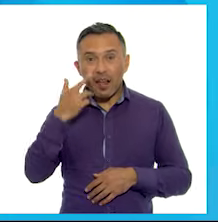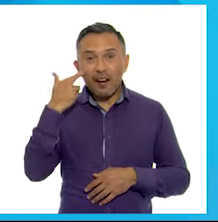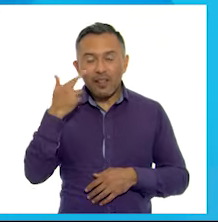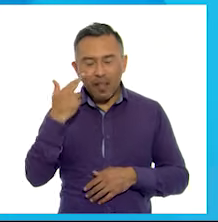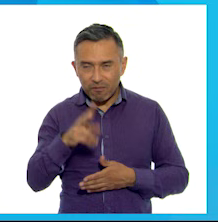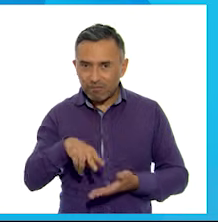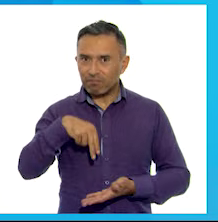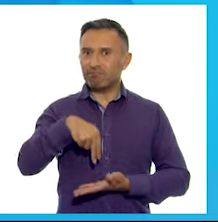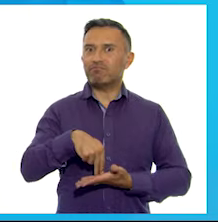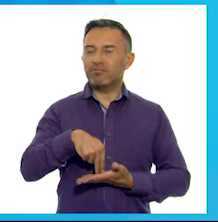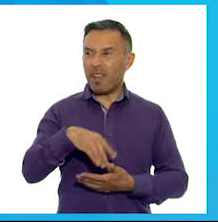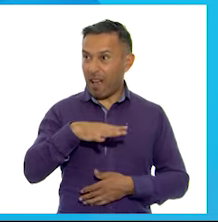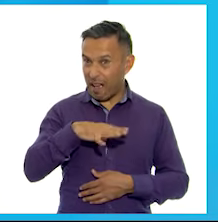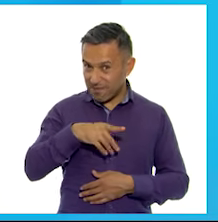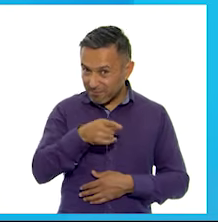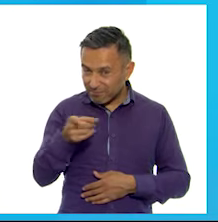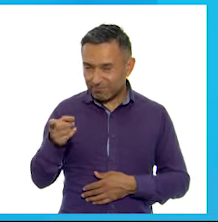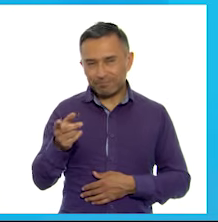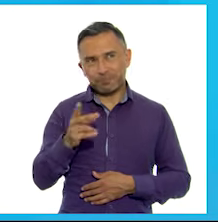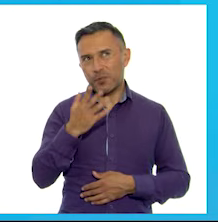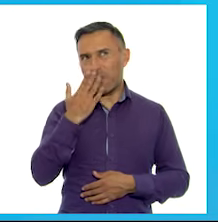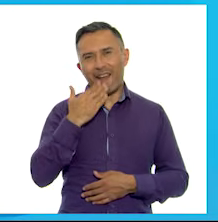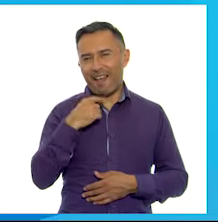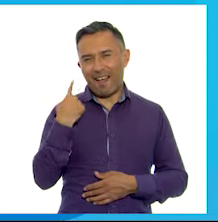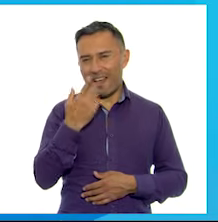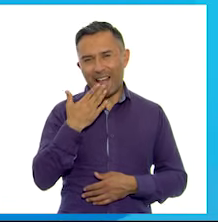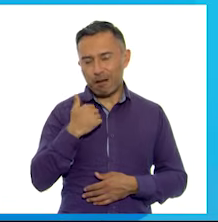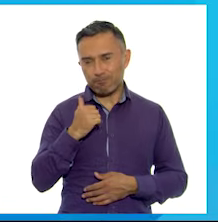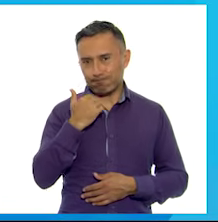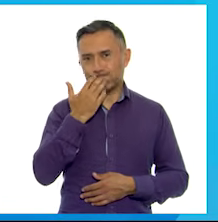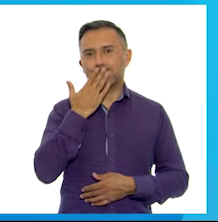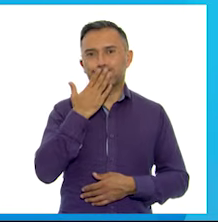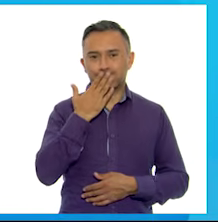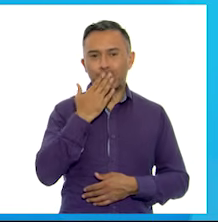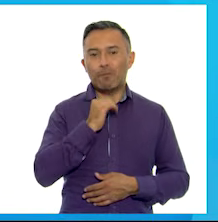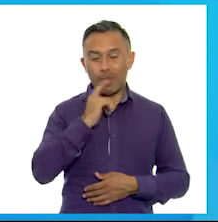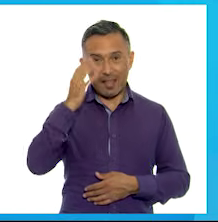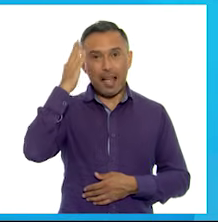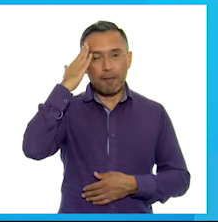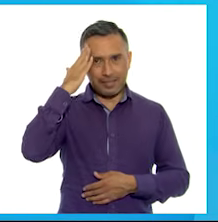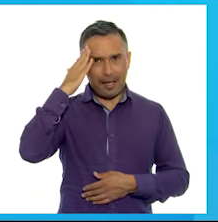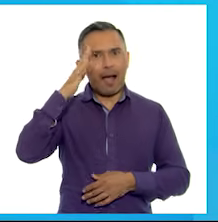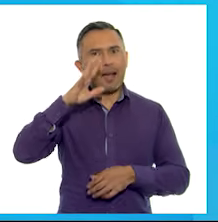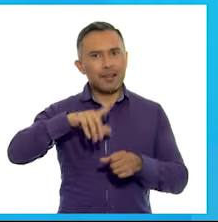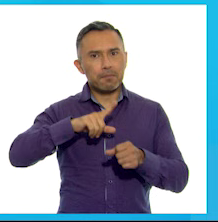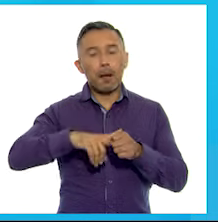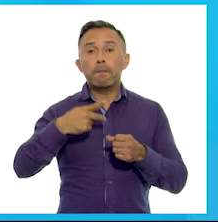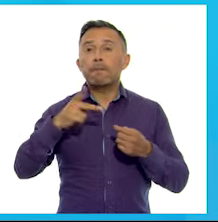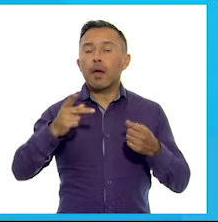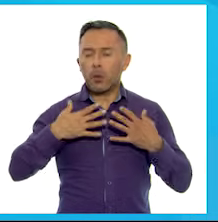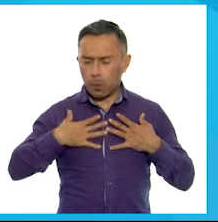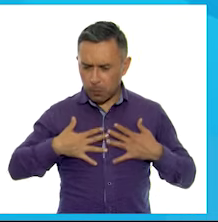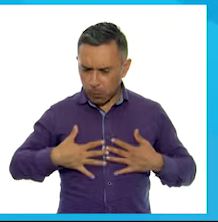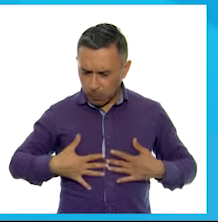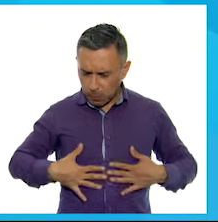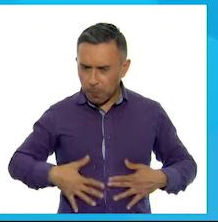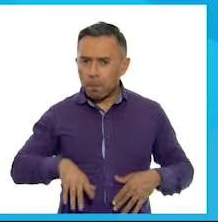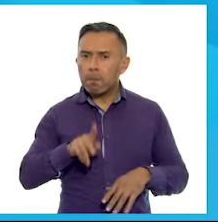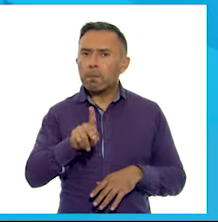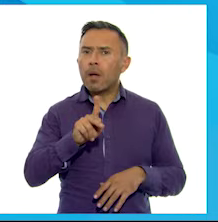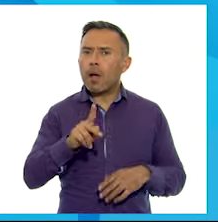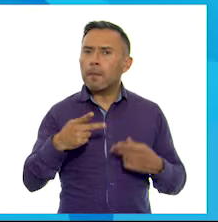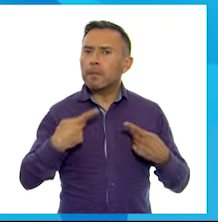No, de hecho sí estoy viendo. O sea, tiene la cabeza de animal, pero el cuerpo es una figura humana. Sí, hasta